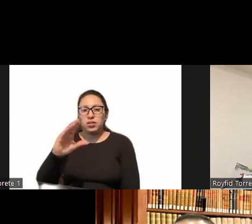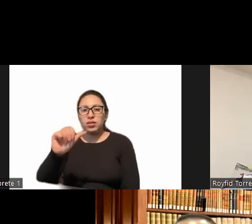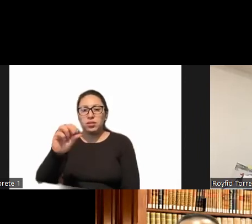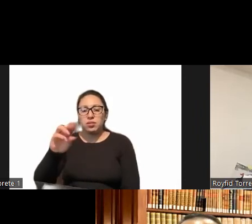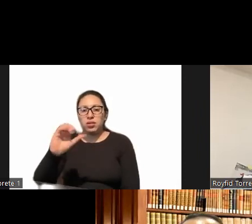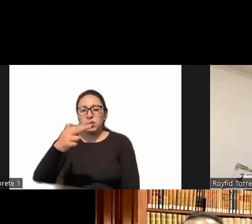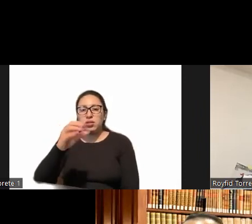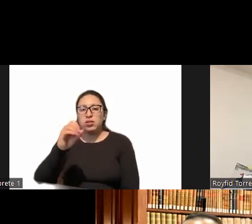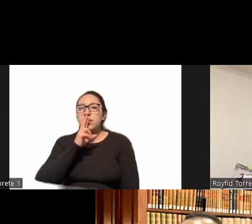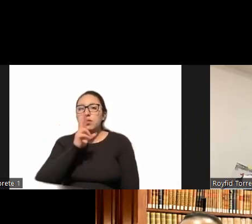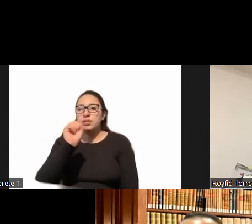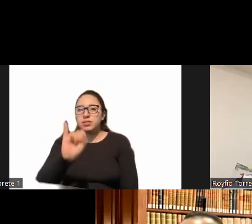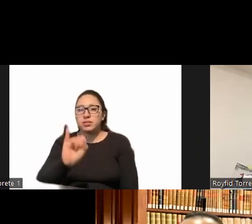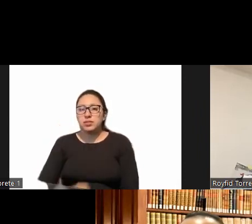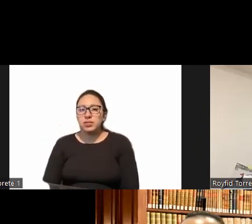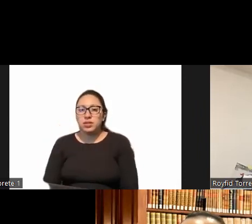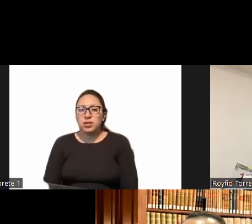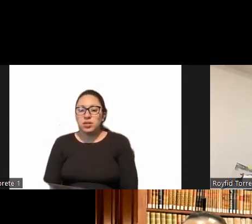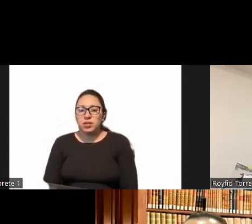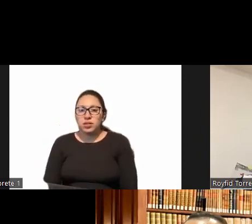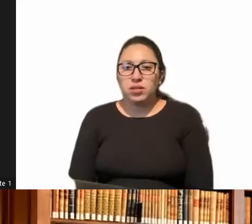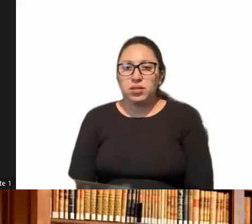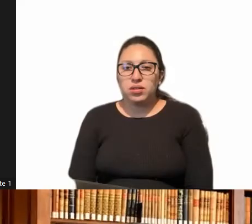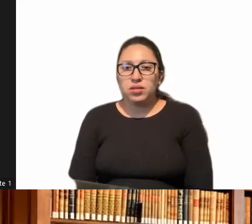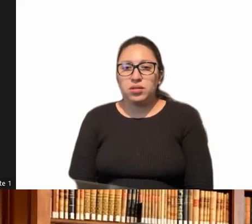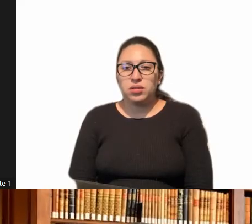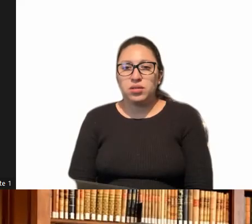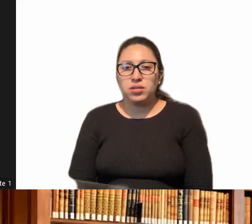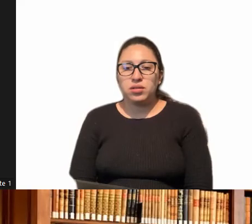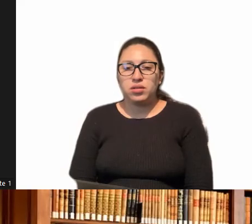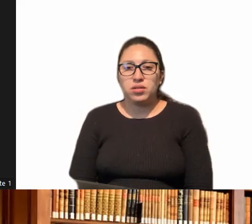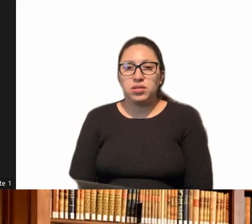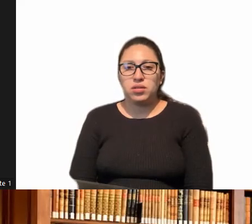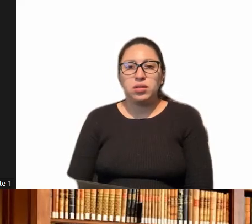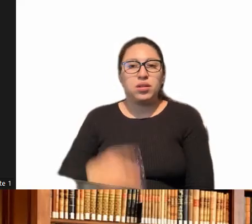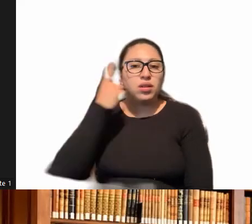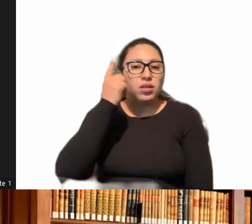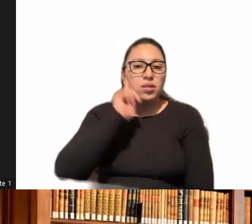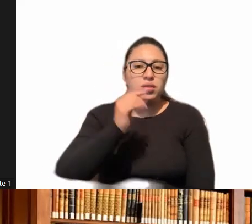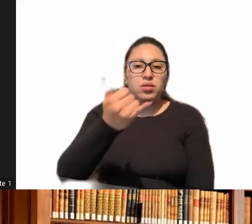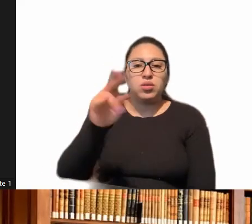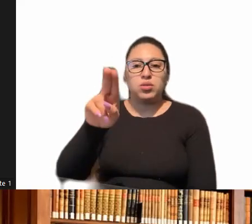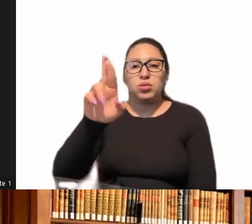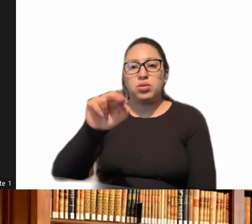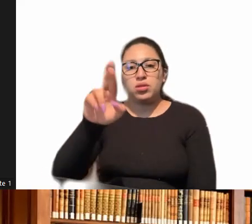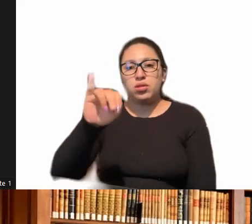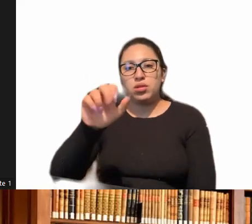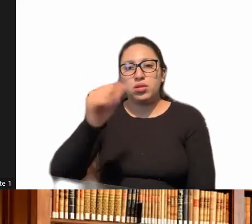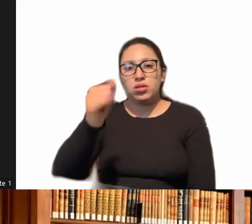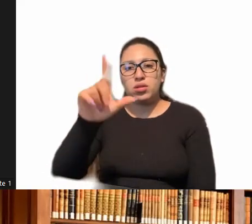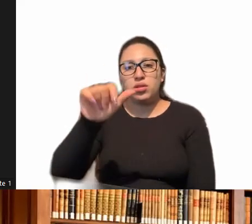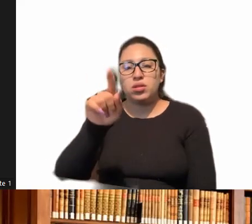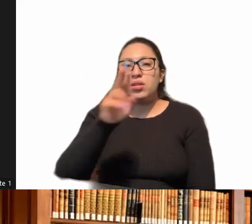Circe Camacho, a favor. Gracias, diputada. Diputada Yuriri Ayala Zúñiga.